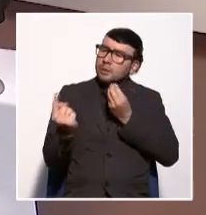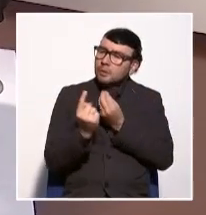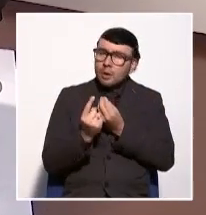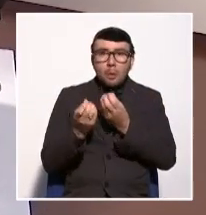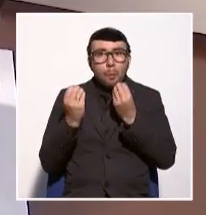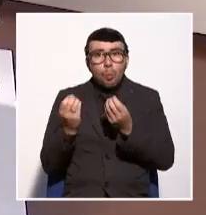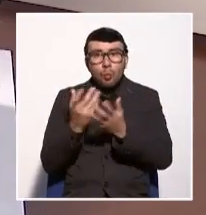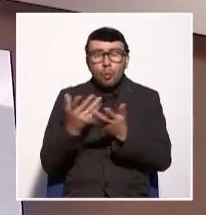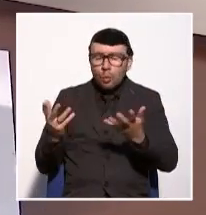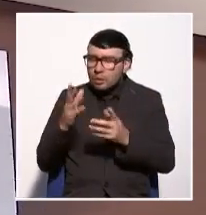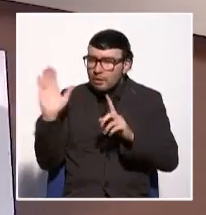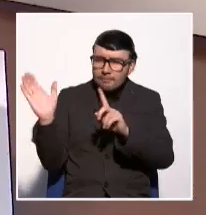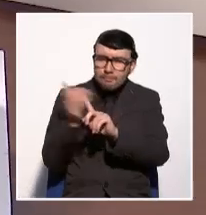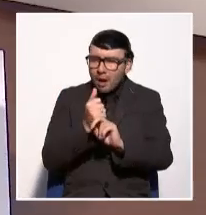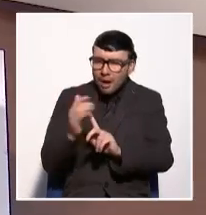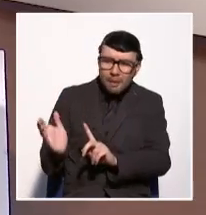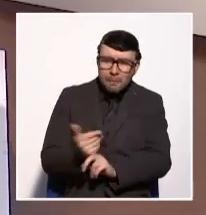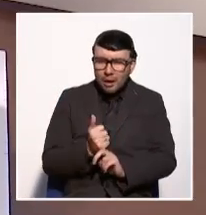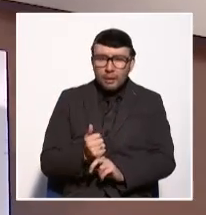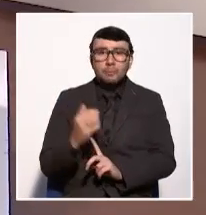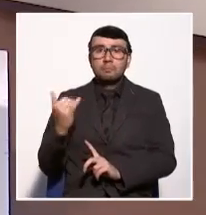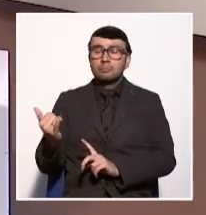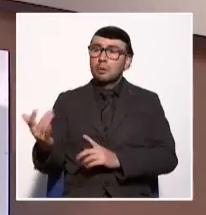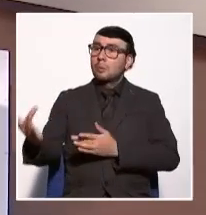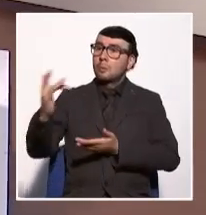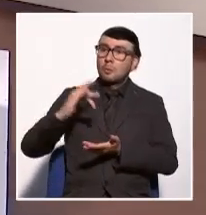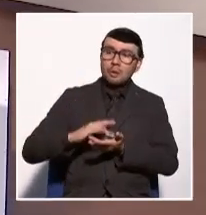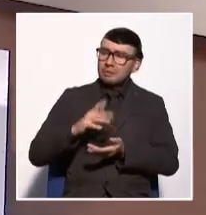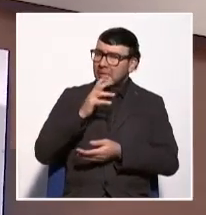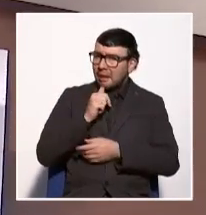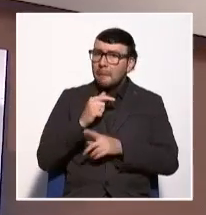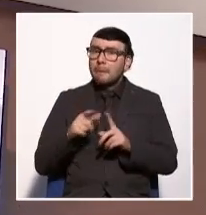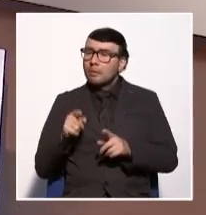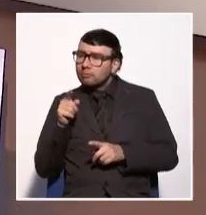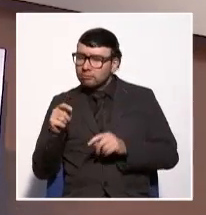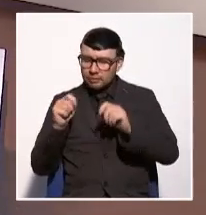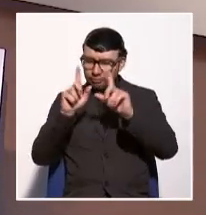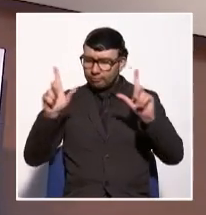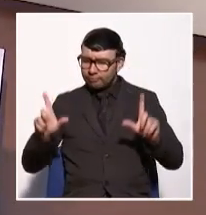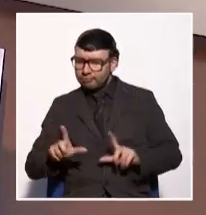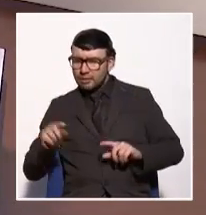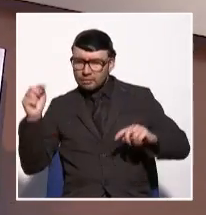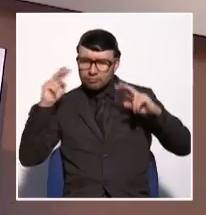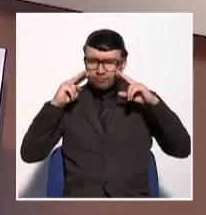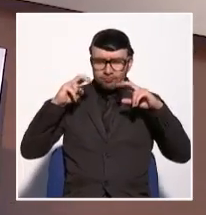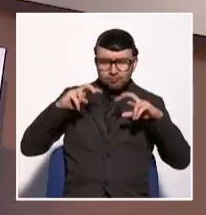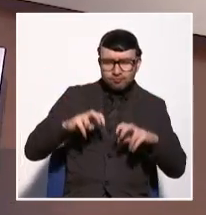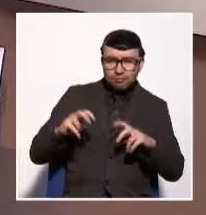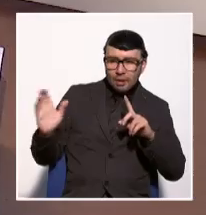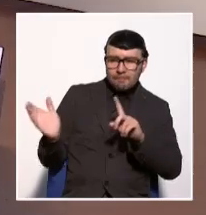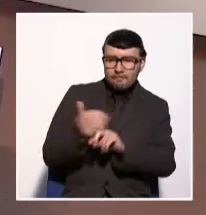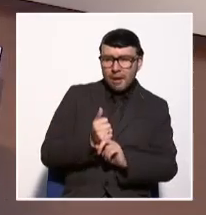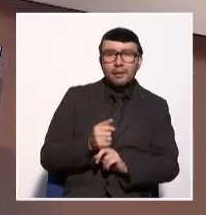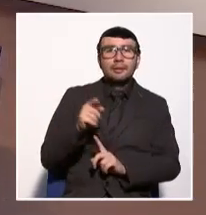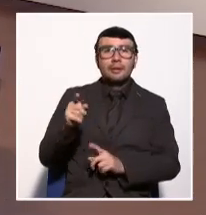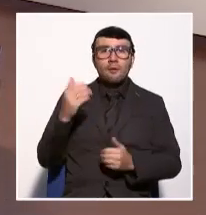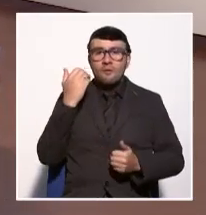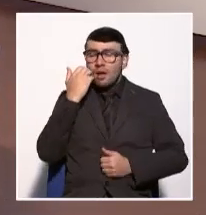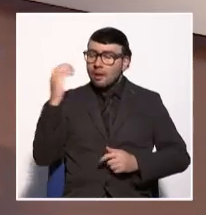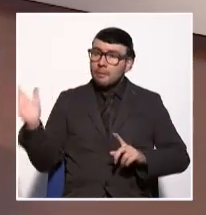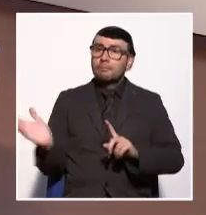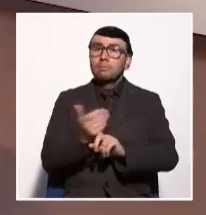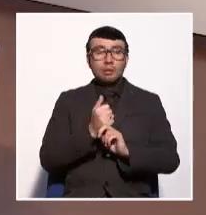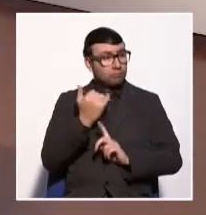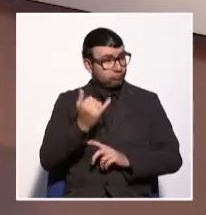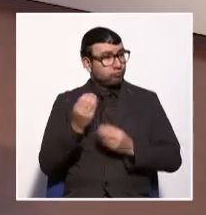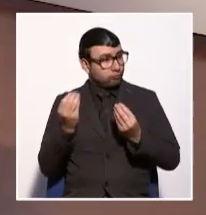por las cuales el paciente nos va a consultar pero que a través de unos exámenes que ustedes rutinariamente hacen han descubierto